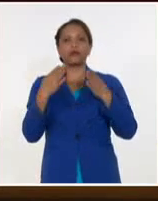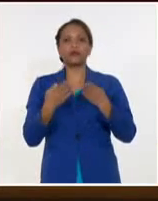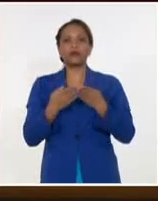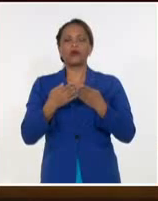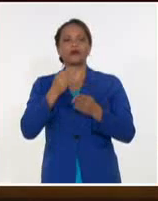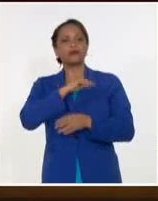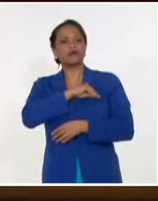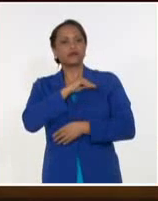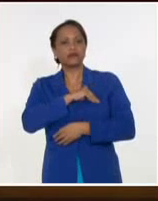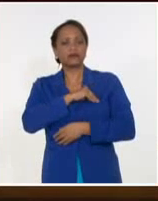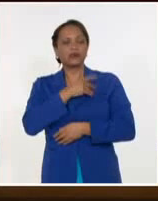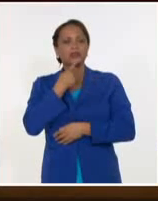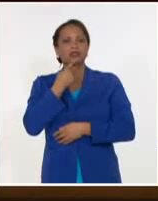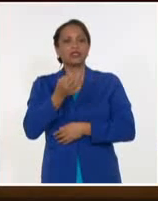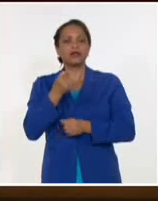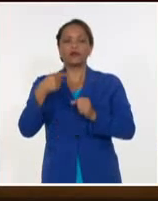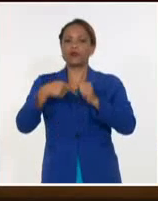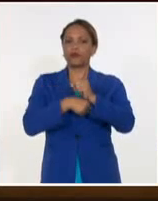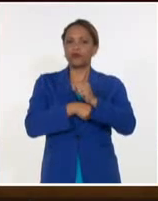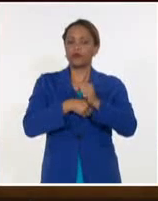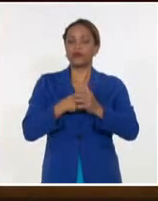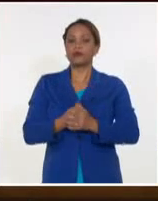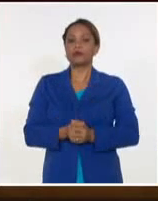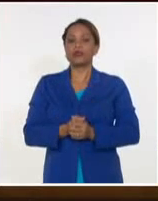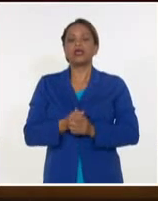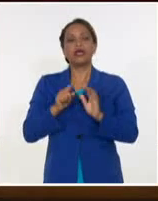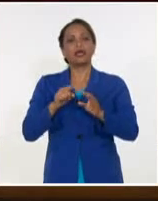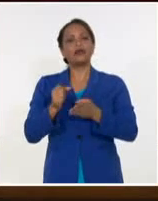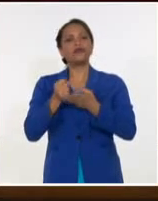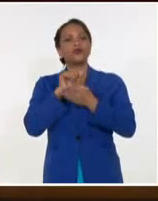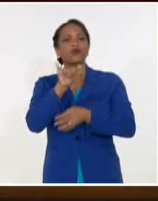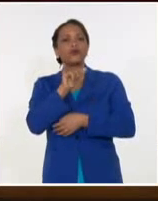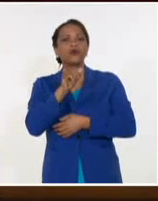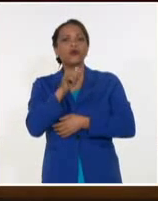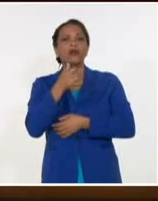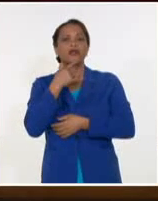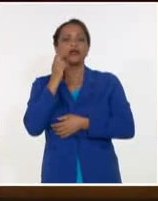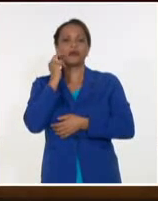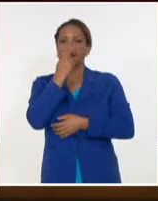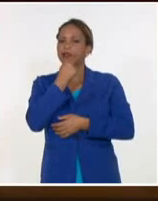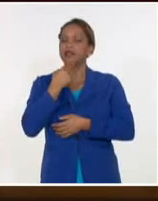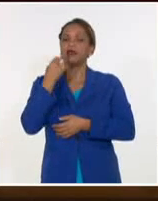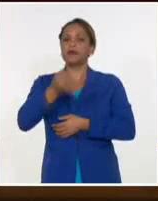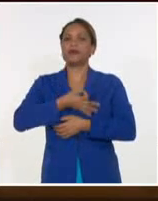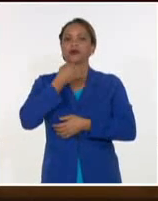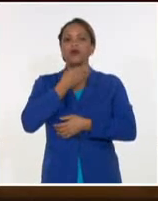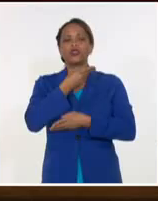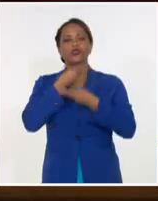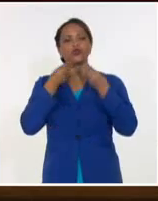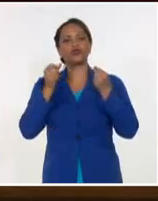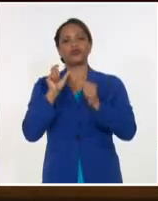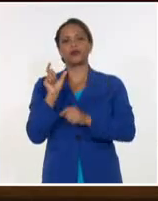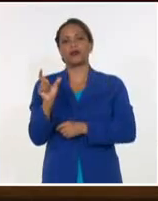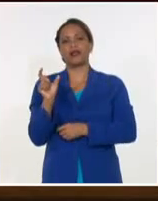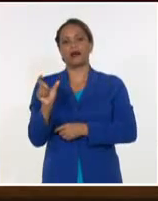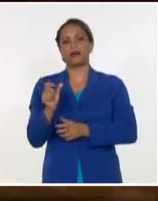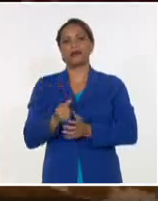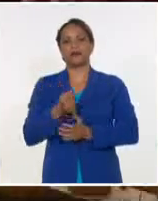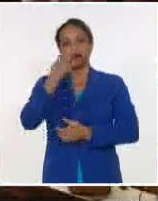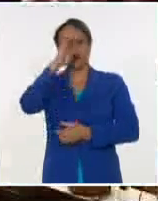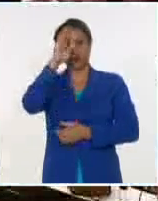sentimiento misteriosamente profundo que provoca esa que también Martí calificó de dulcísima palabra,